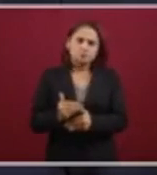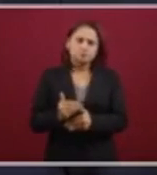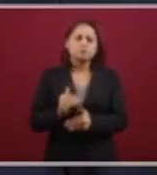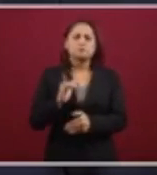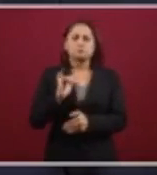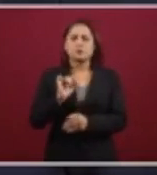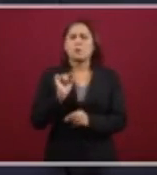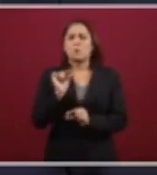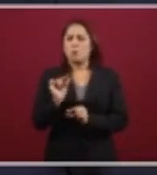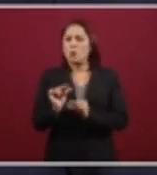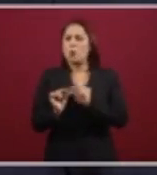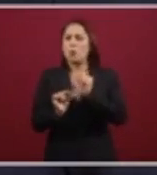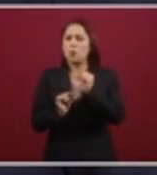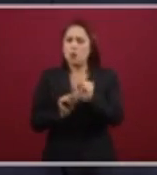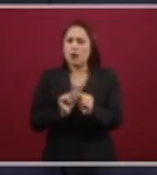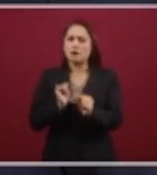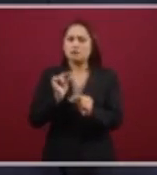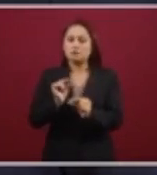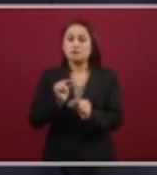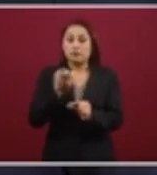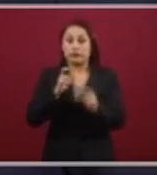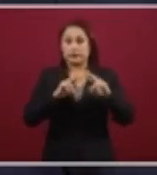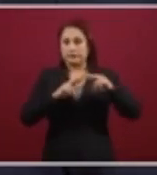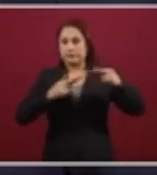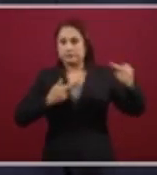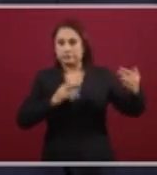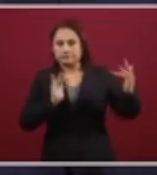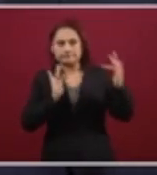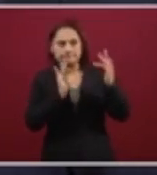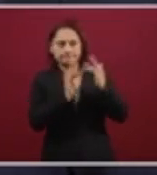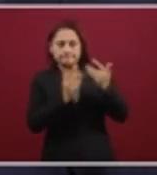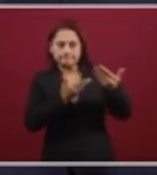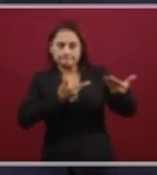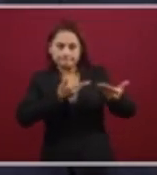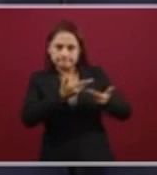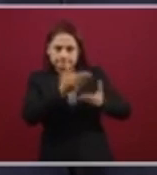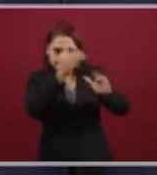avanzando, es una relación muy importante para